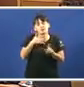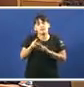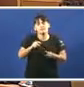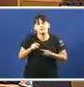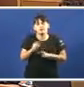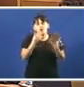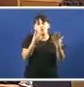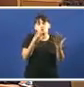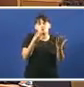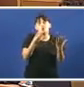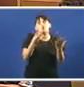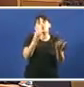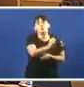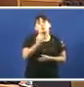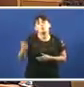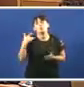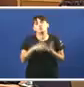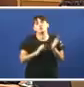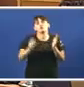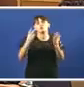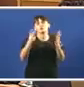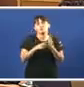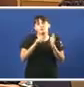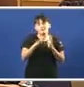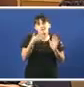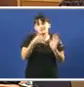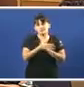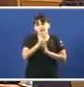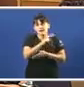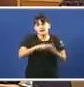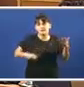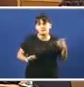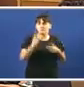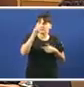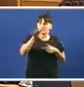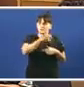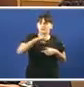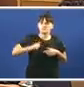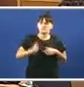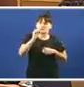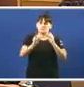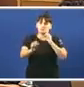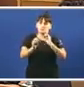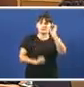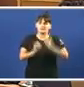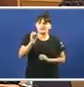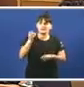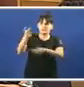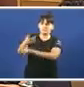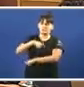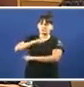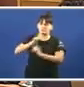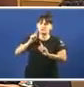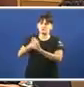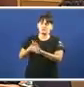As oito mulleres asasinadas no ano 2015 situaron ese ano a Galiza como a comunidade autónoma con maior tasa de feminicidios a nivel do Estado español en reacción ao